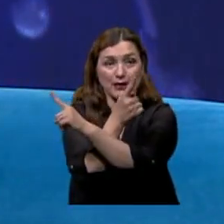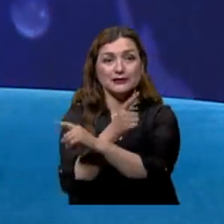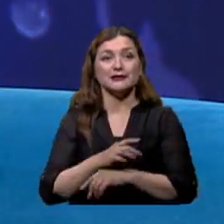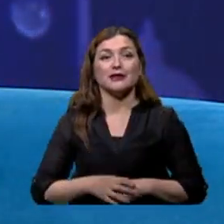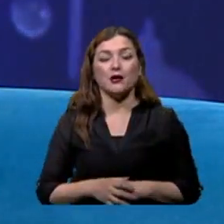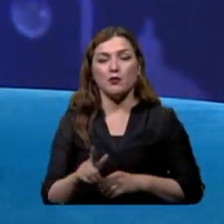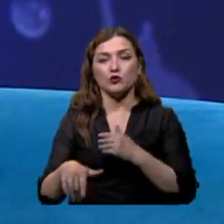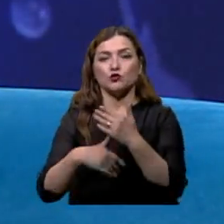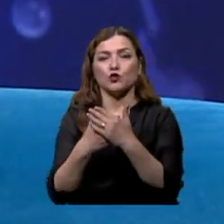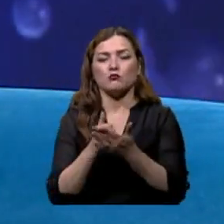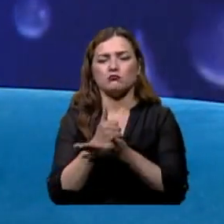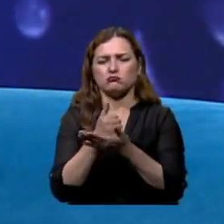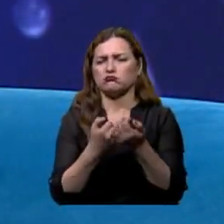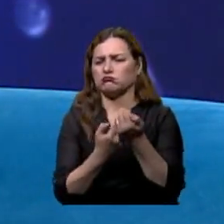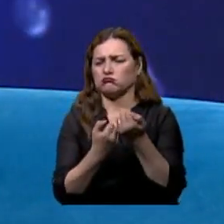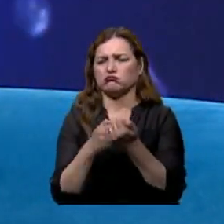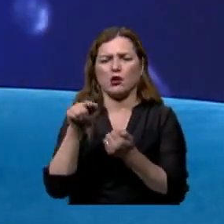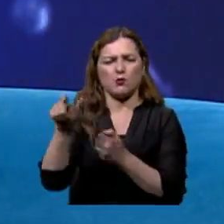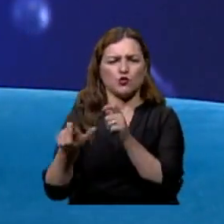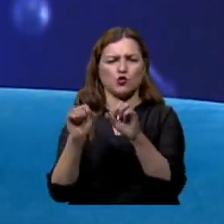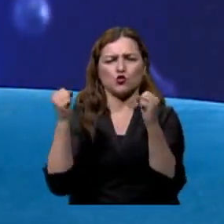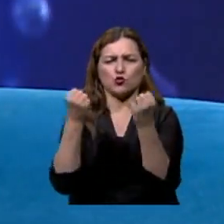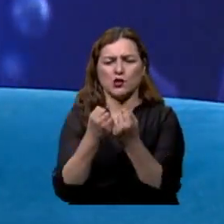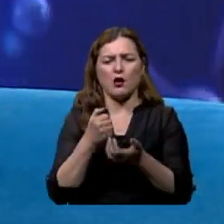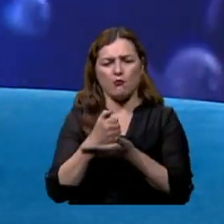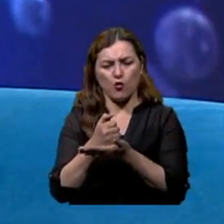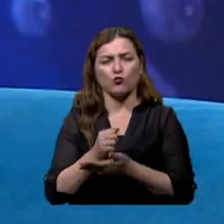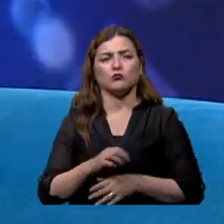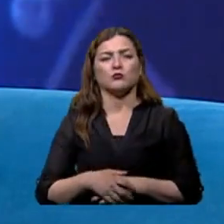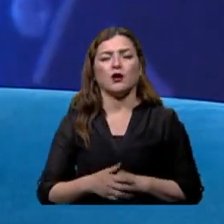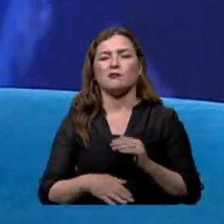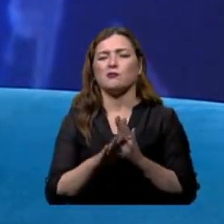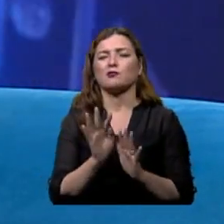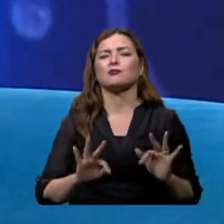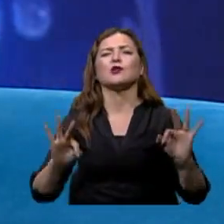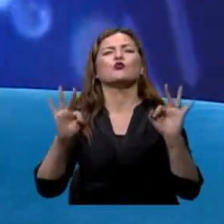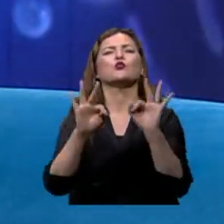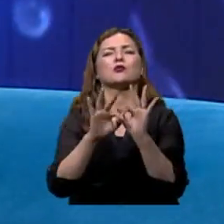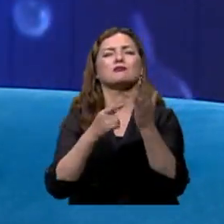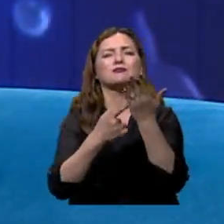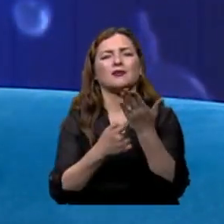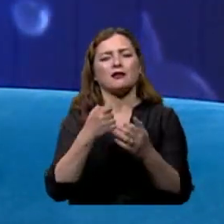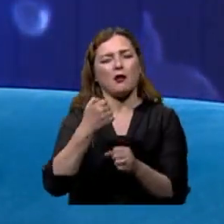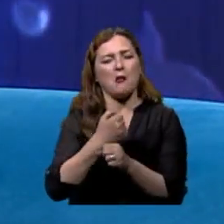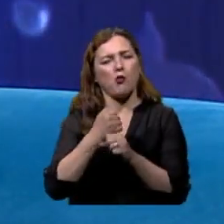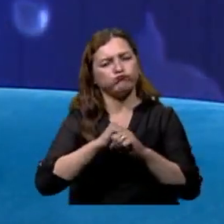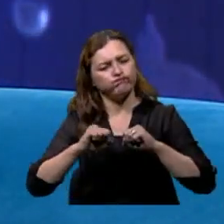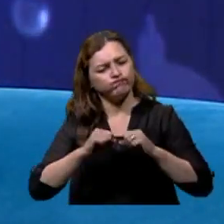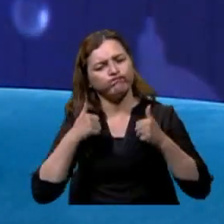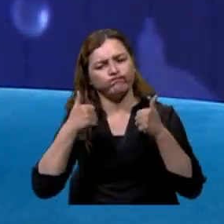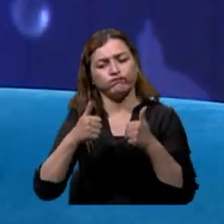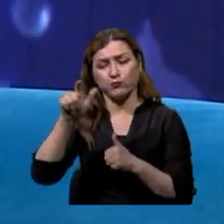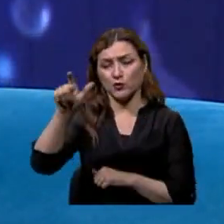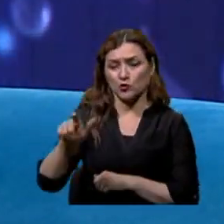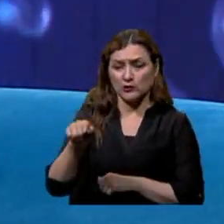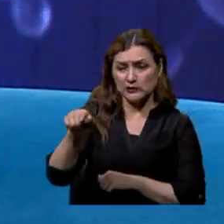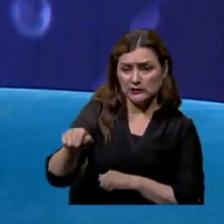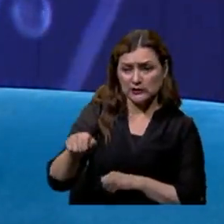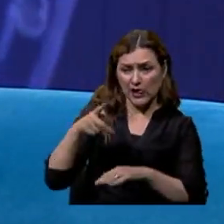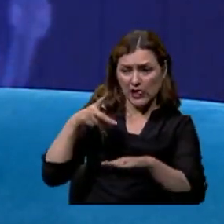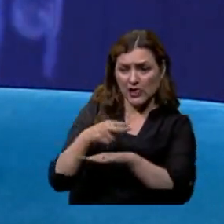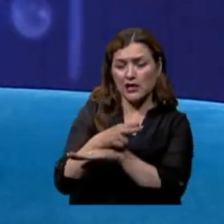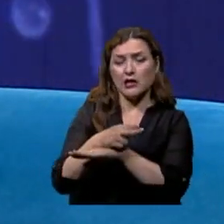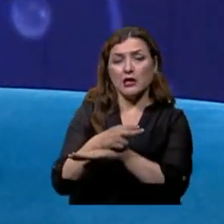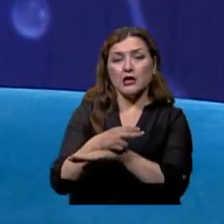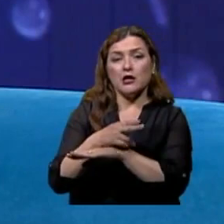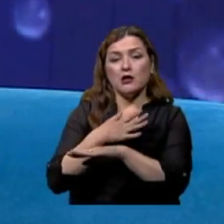ventajas que deben tener estos pacientes en la sociedad. Pero el punto importante es hacer bien las cosas para que estos pacientes